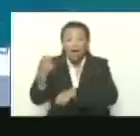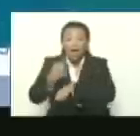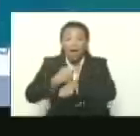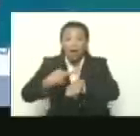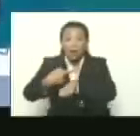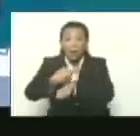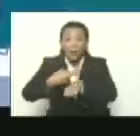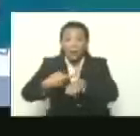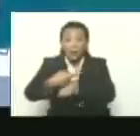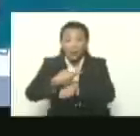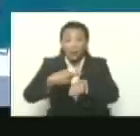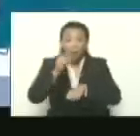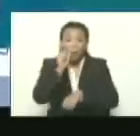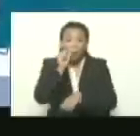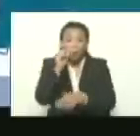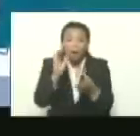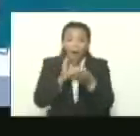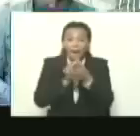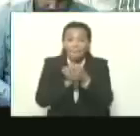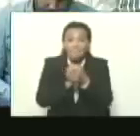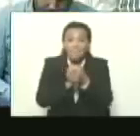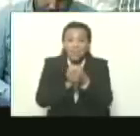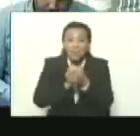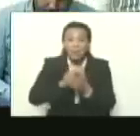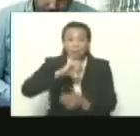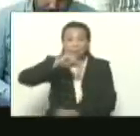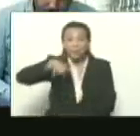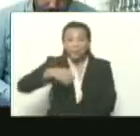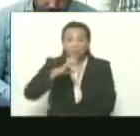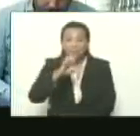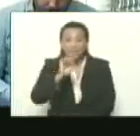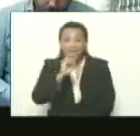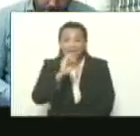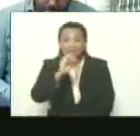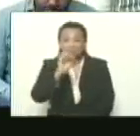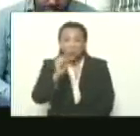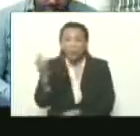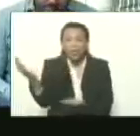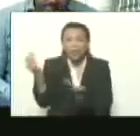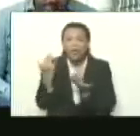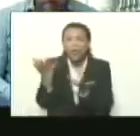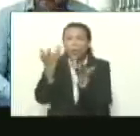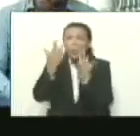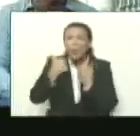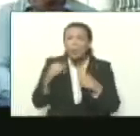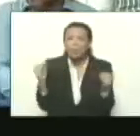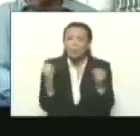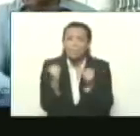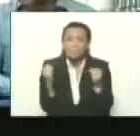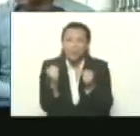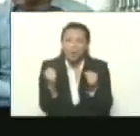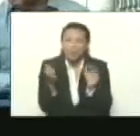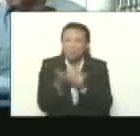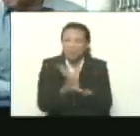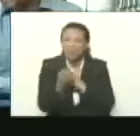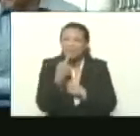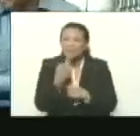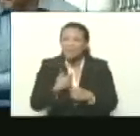gobernador, compañero Jason Guzmán. ¿Qué nos traes de Mérida, Jason? Siempre cosas